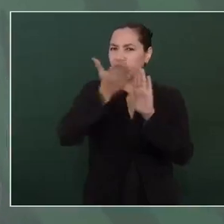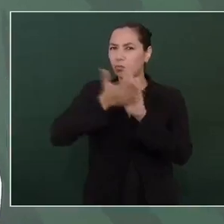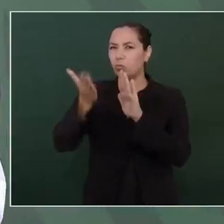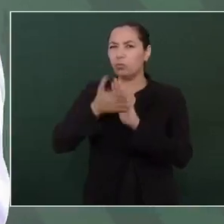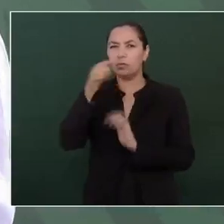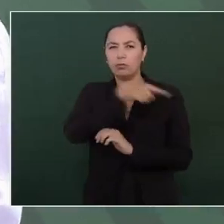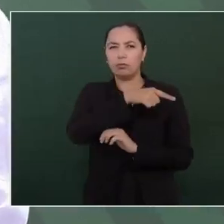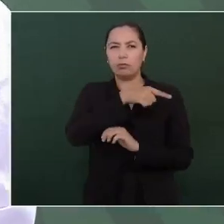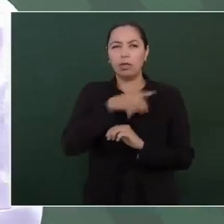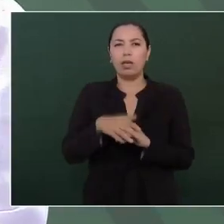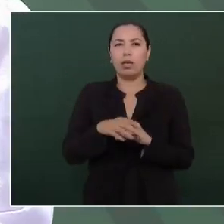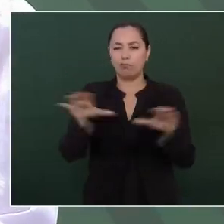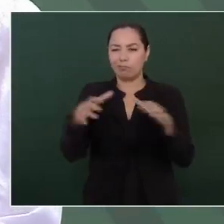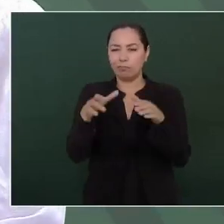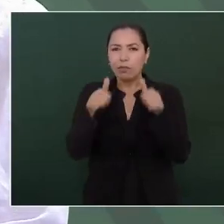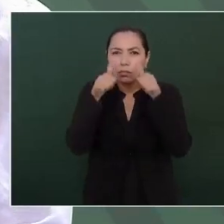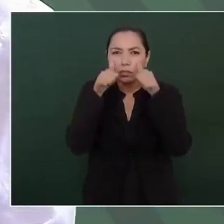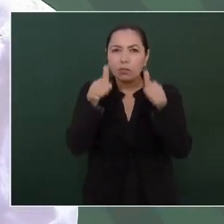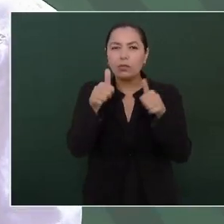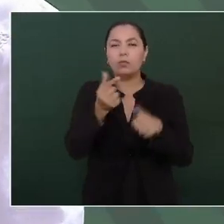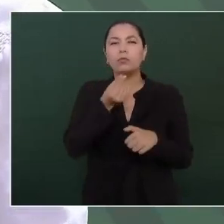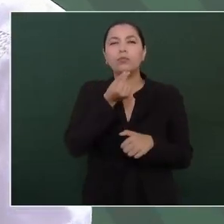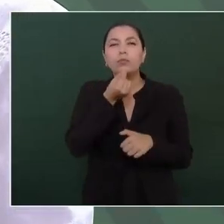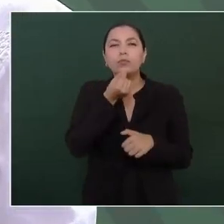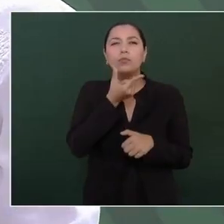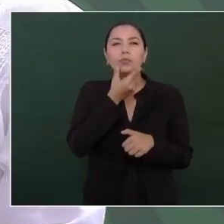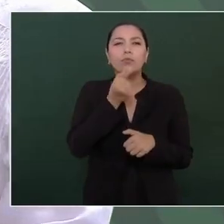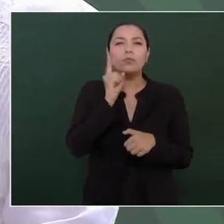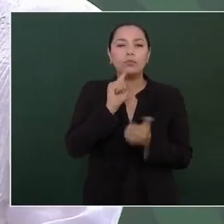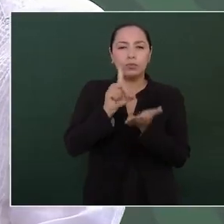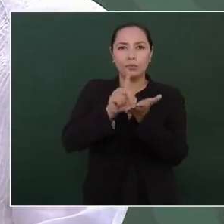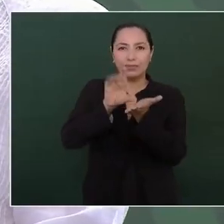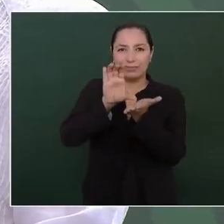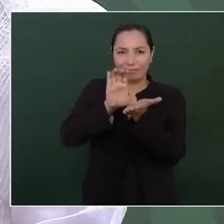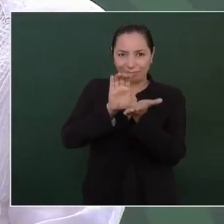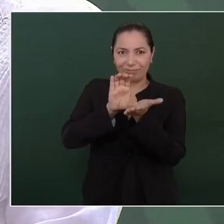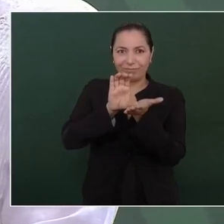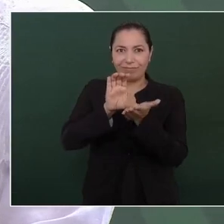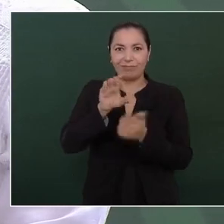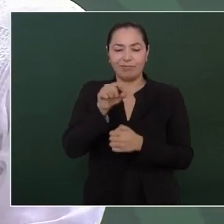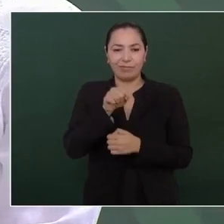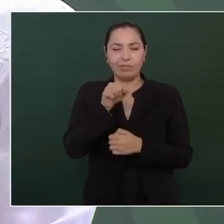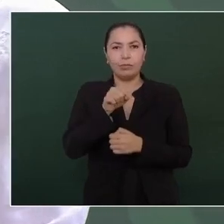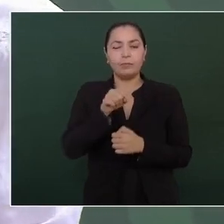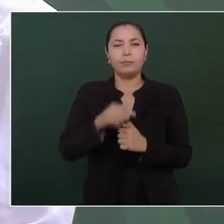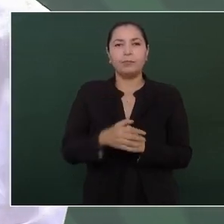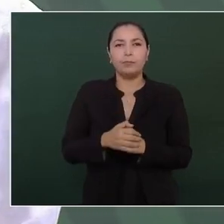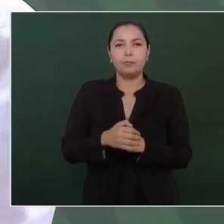de atención a niñas, niños con discapacidad,